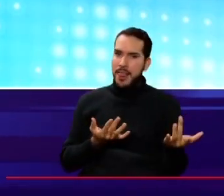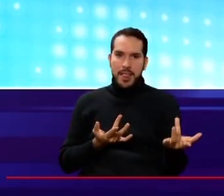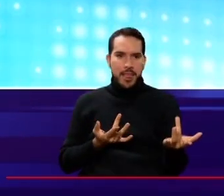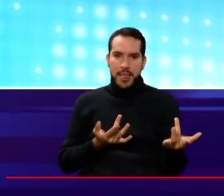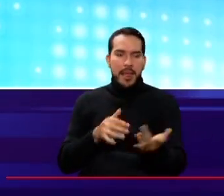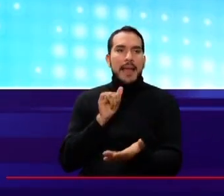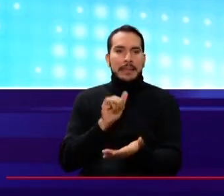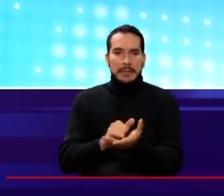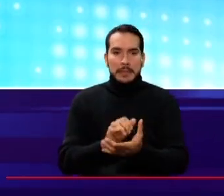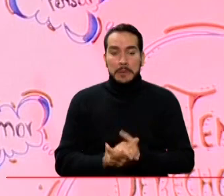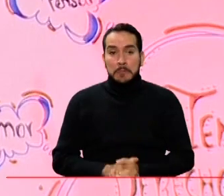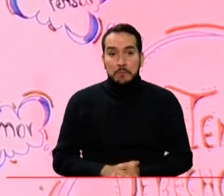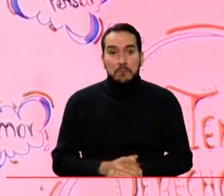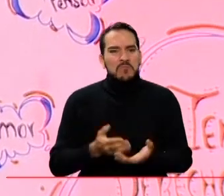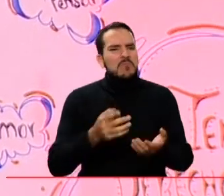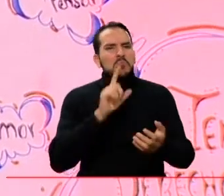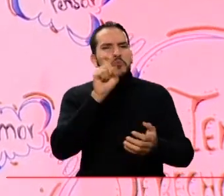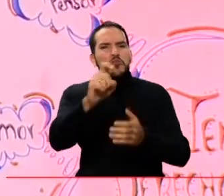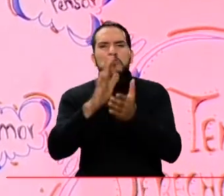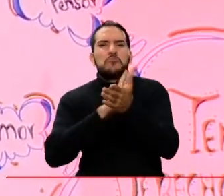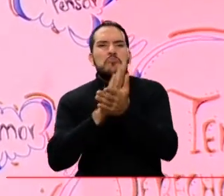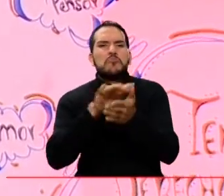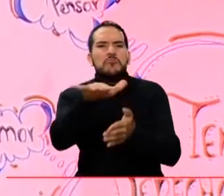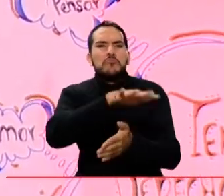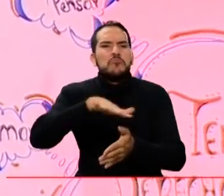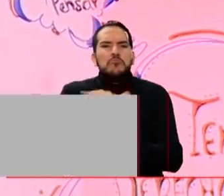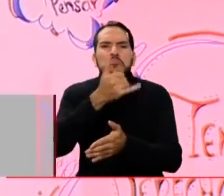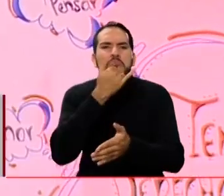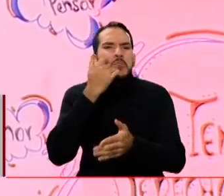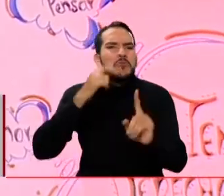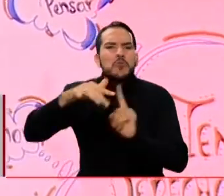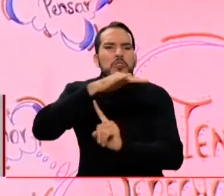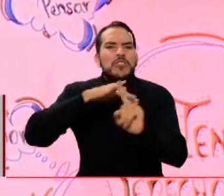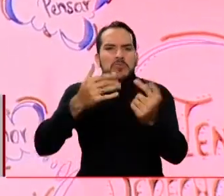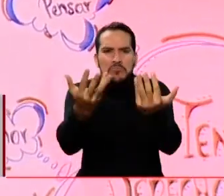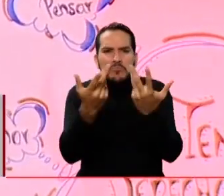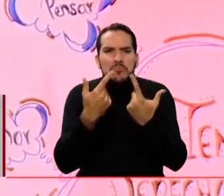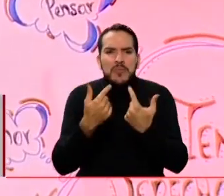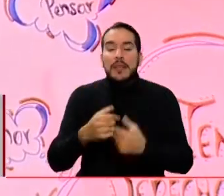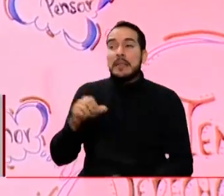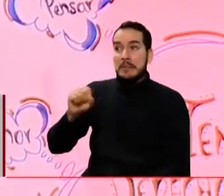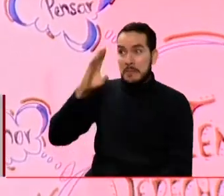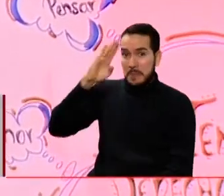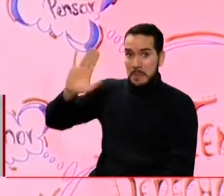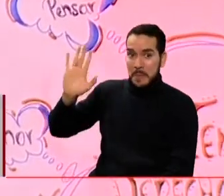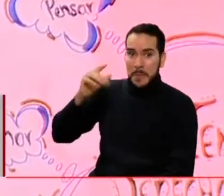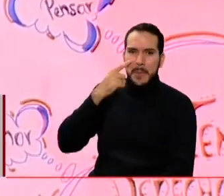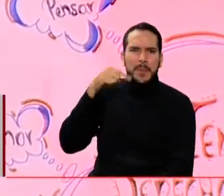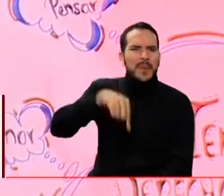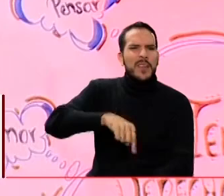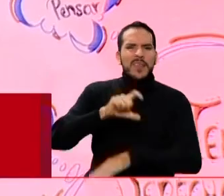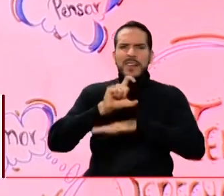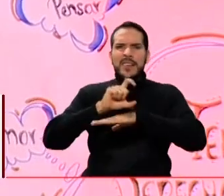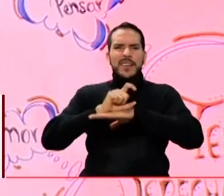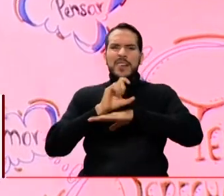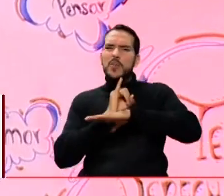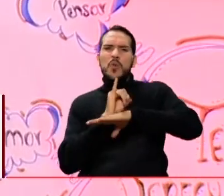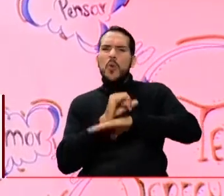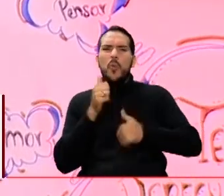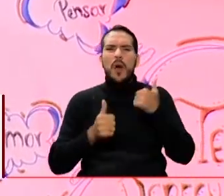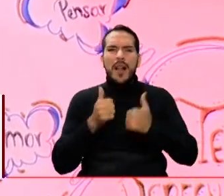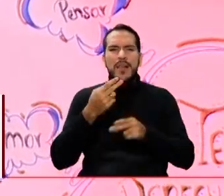Cindy, Gigi, televidentes, buenos días, 7:15 minutos de la mañana. Esto sucede exactamente en la institución educativa Álvaro Echeverry Perea,